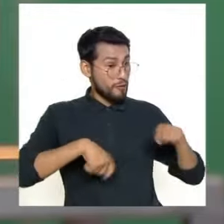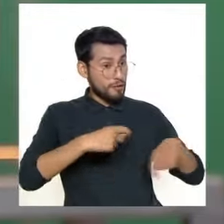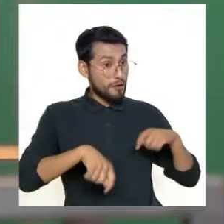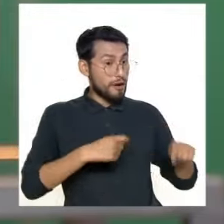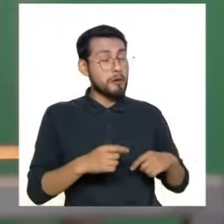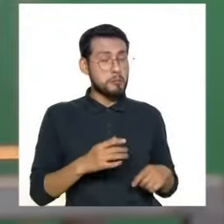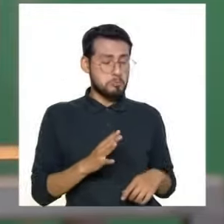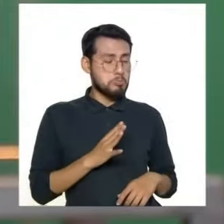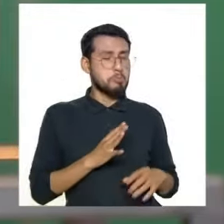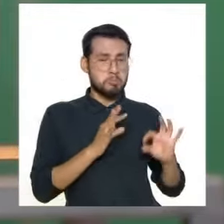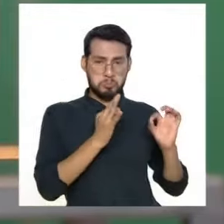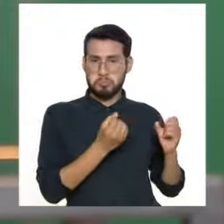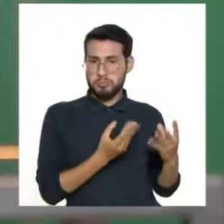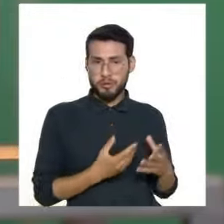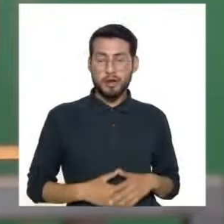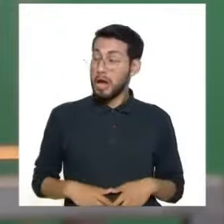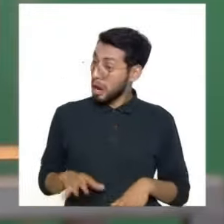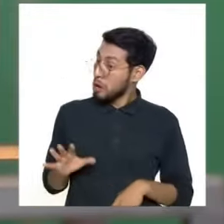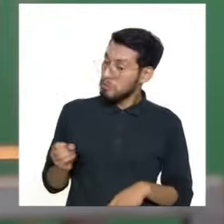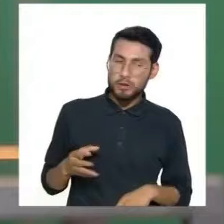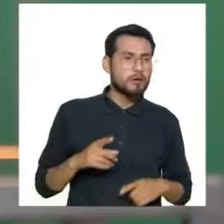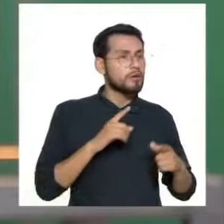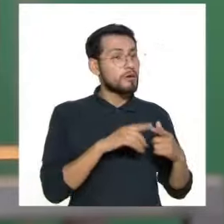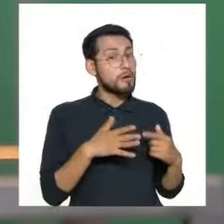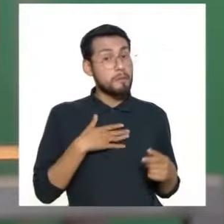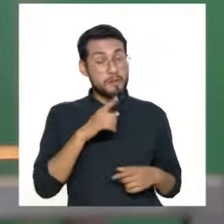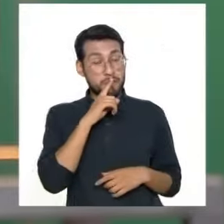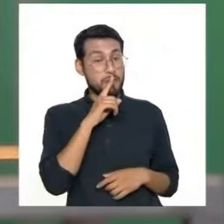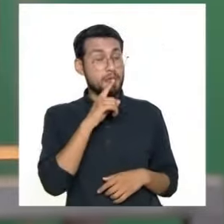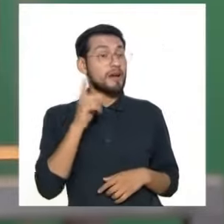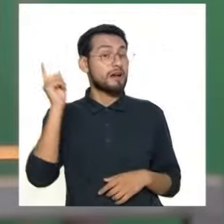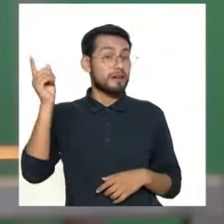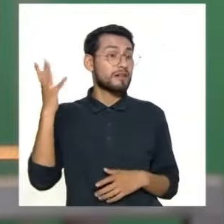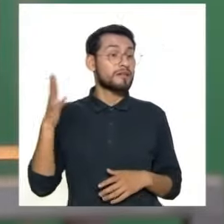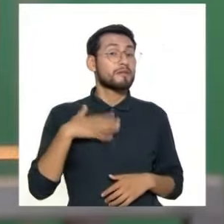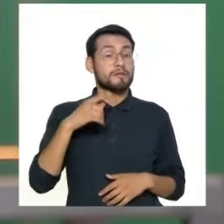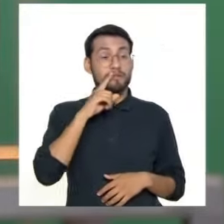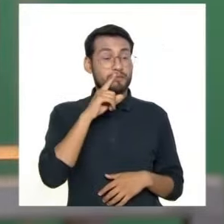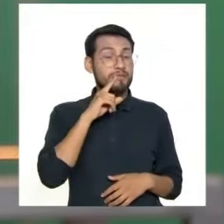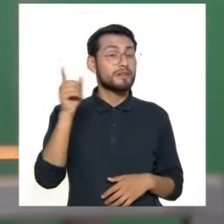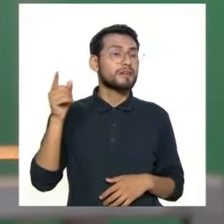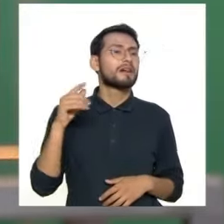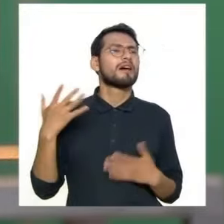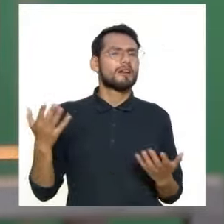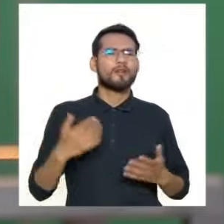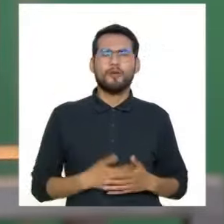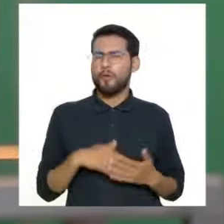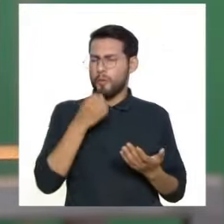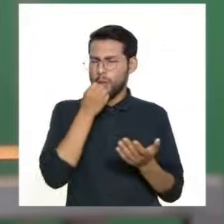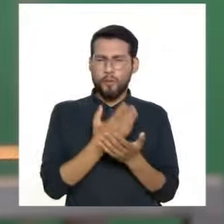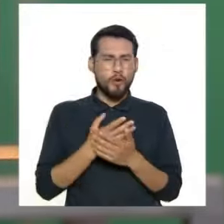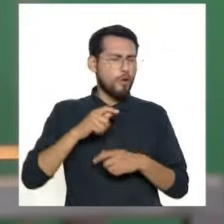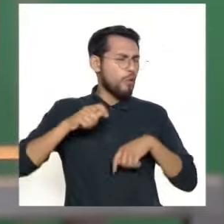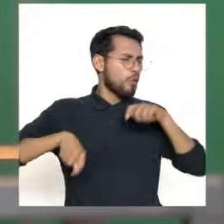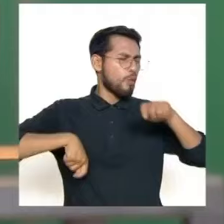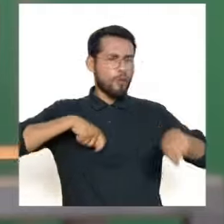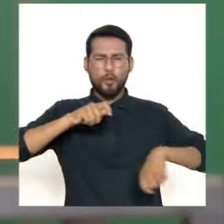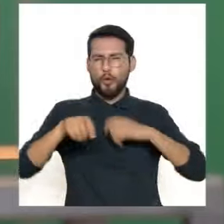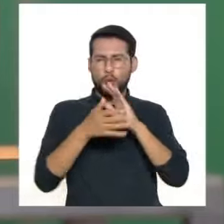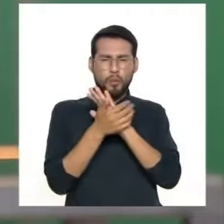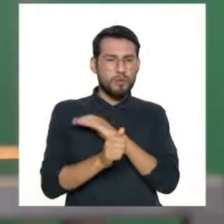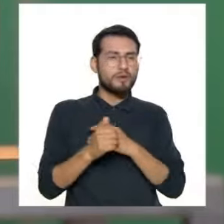decentemente bien o sea sí sí sí lo que pasa es que mi papá un besote otra vez para mi papá mi papá es un gran cocinero o sea